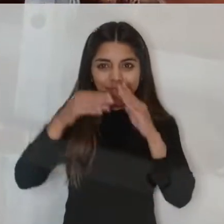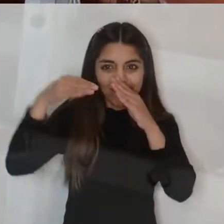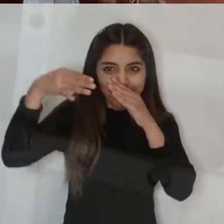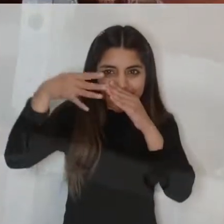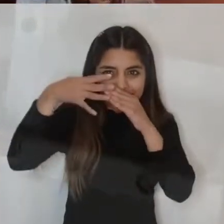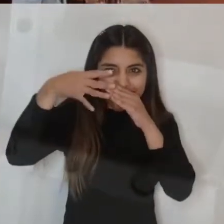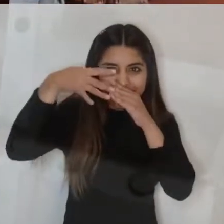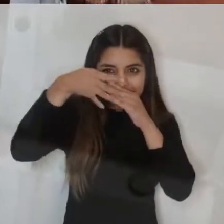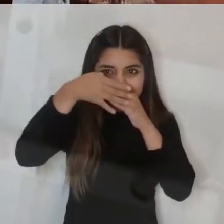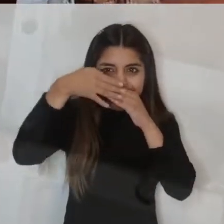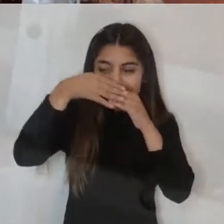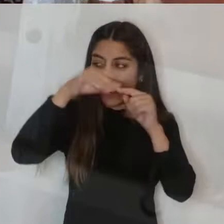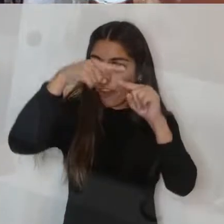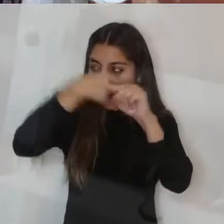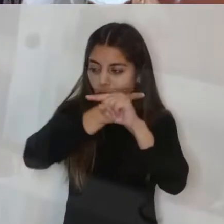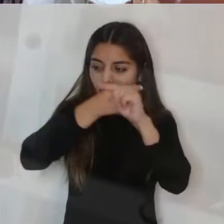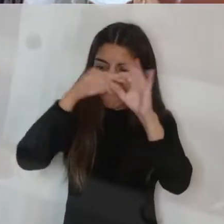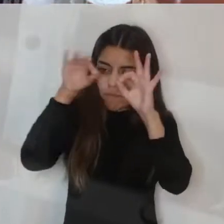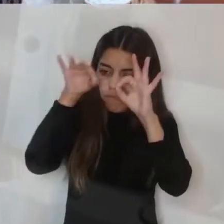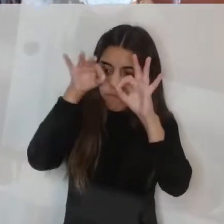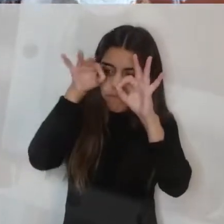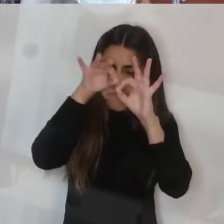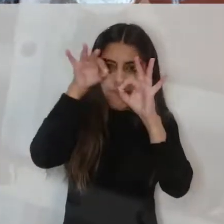Tengo que hacerle de nuevo,